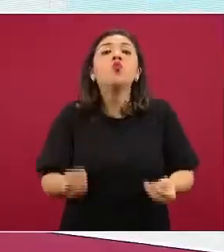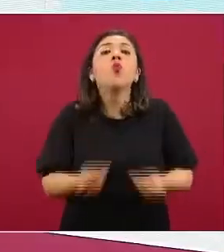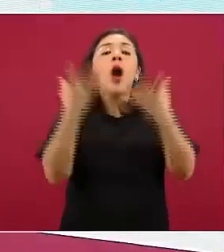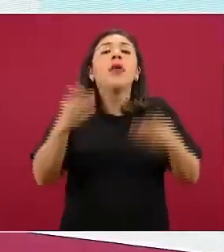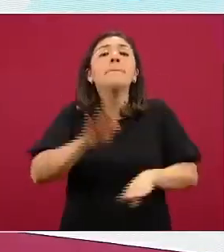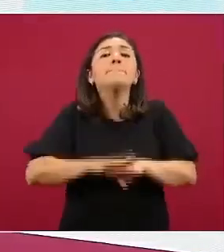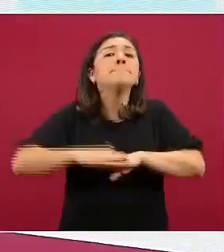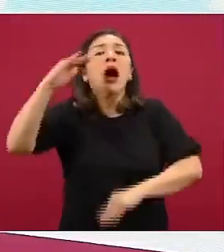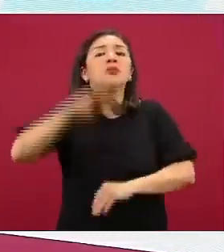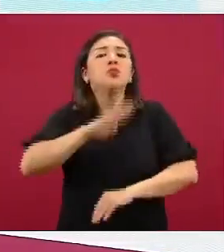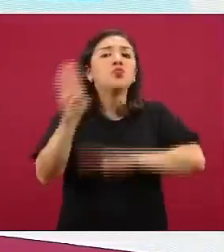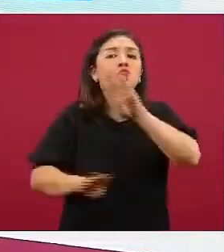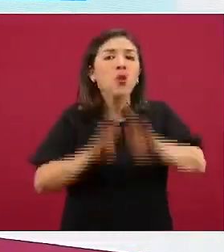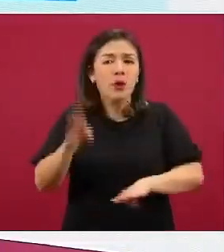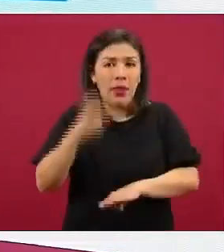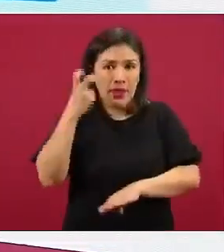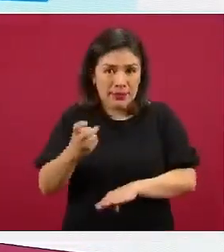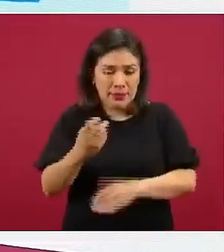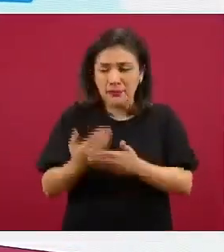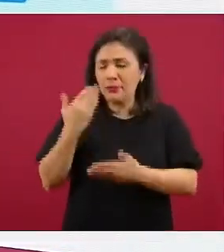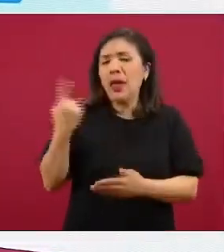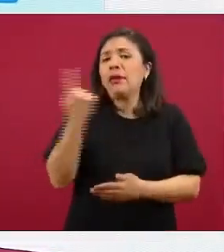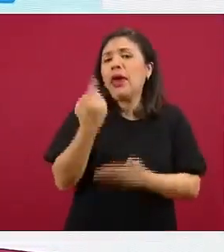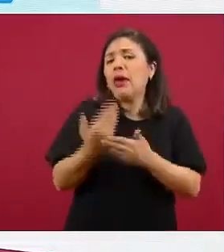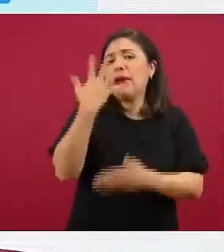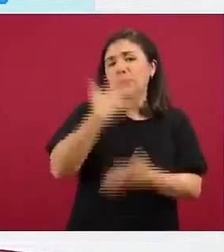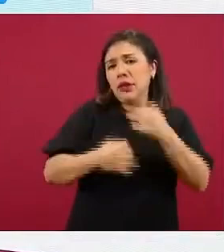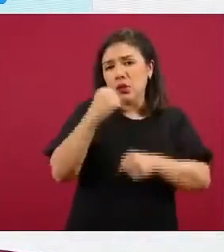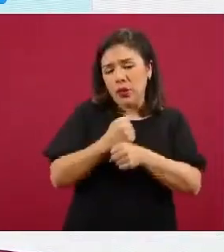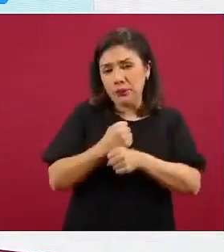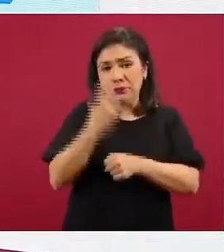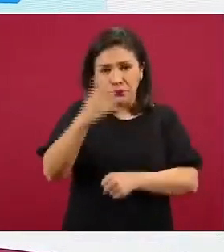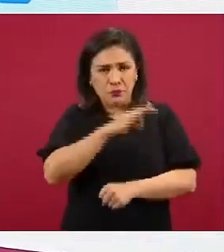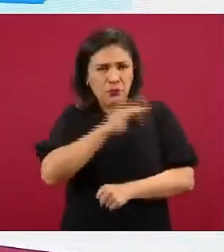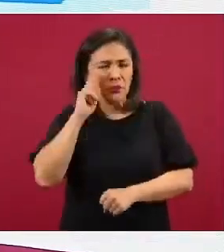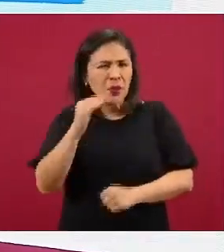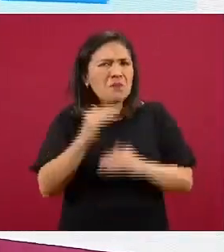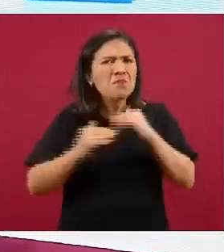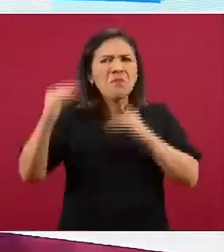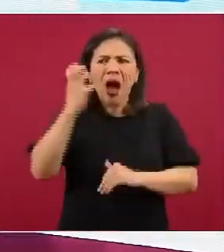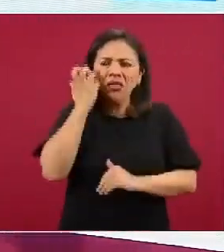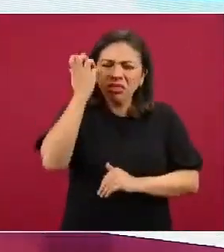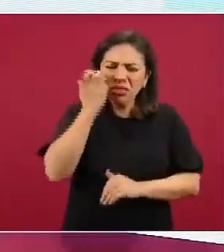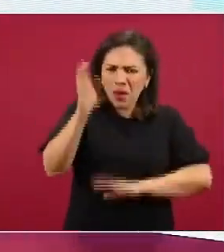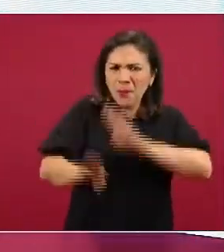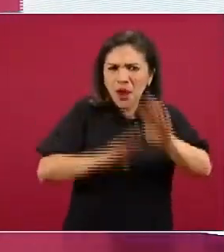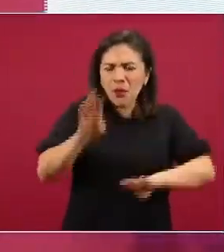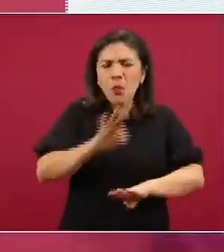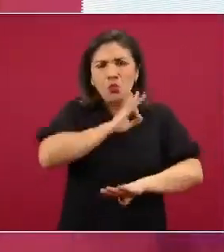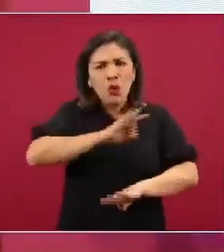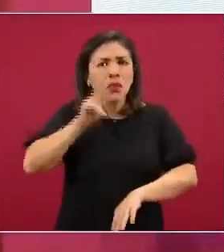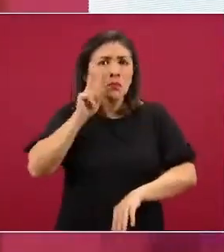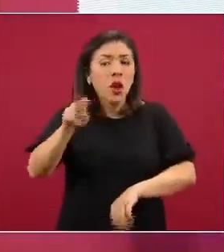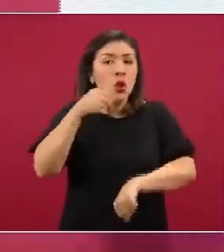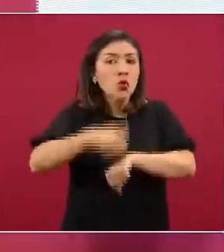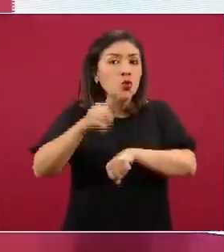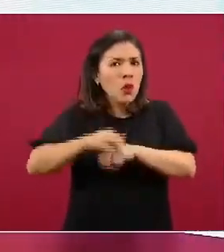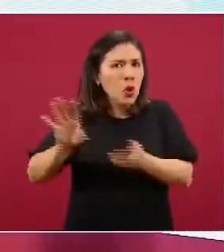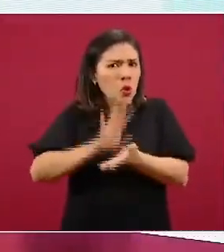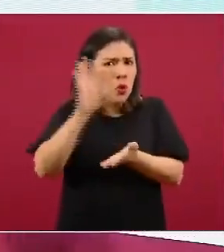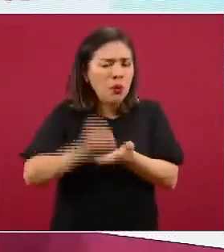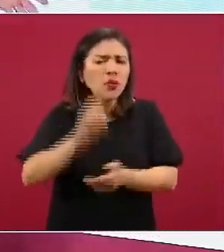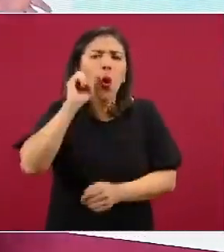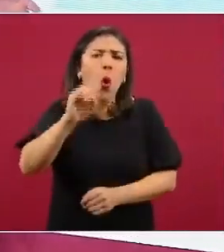respecto al promedio de los últimos 5 años. Y podemos expresar este exceso ya sea en número total de defunciones o